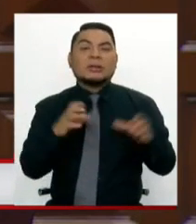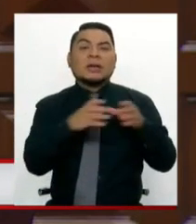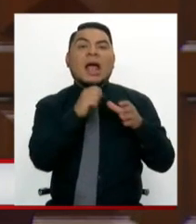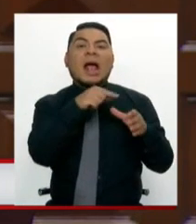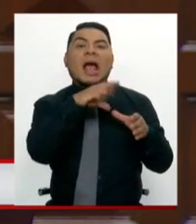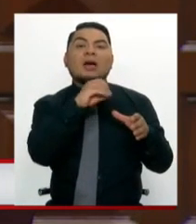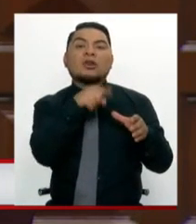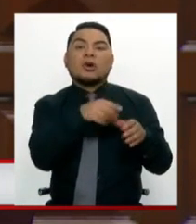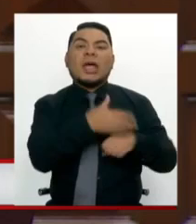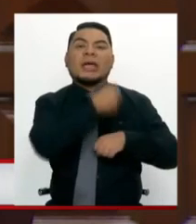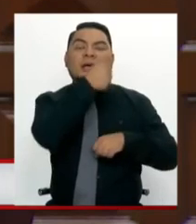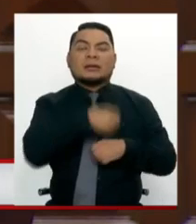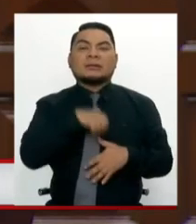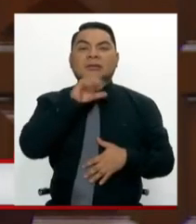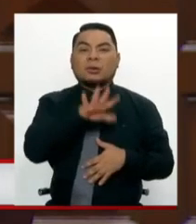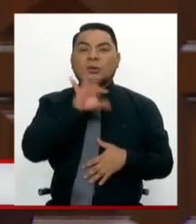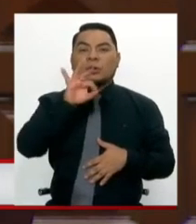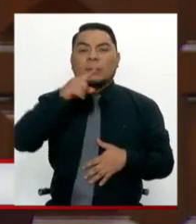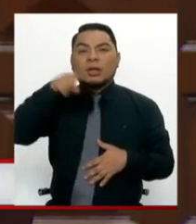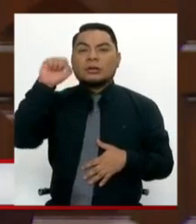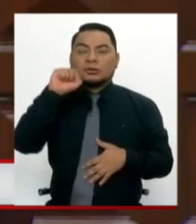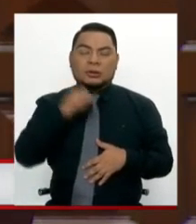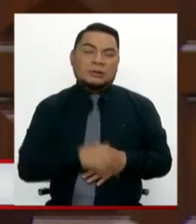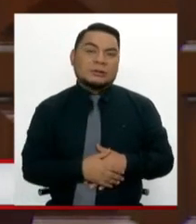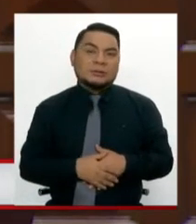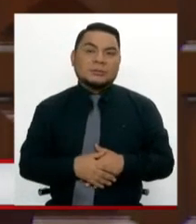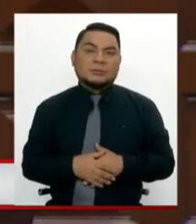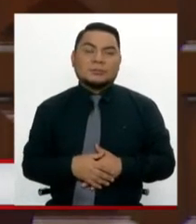Agroindustrial ICA, con 59 millones de soles.